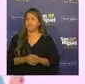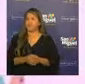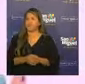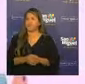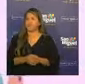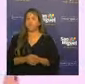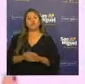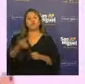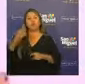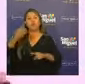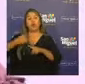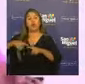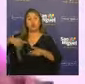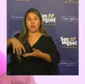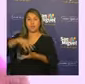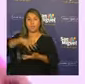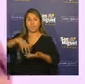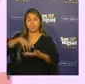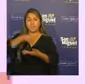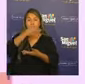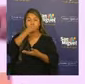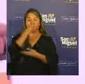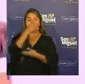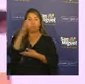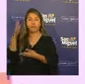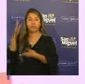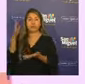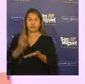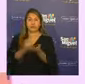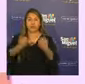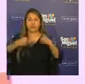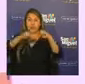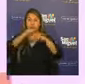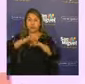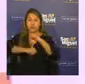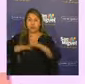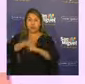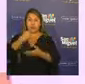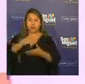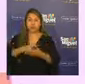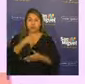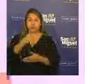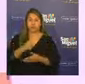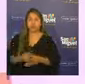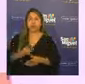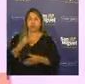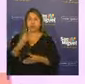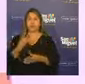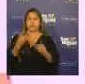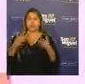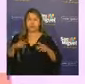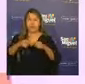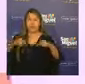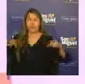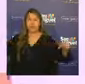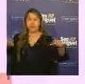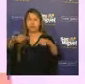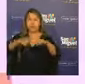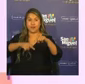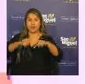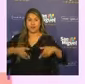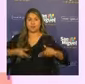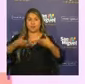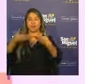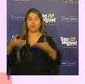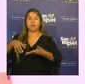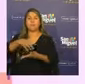bueno, otra plaza que está en remodelación ya, que se adjudicó el 2023 y que ya está el terreno entregado y se está trabajando, es la Plaza